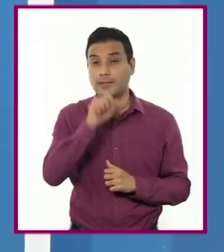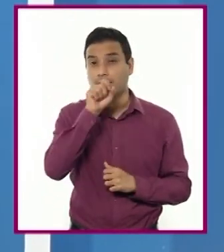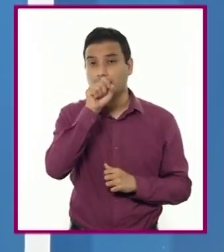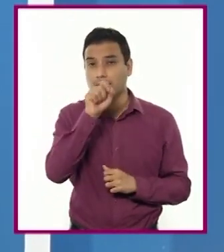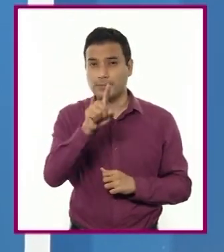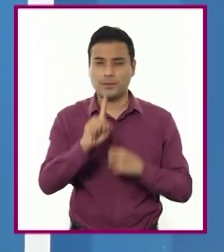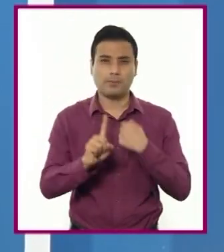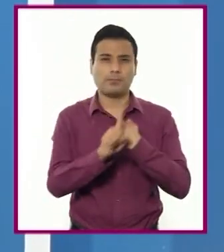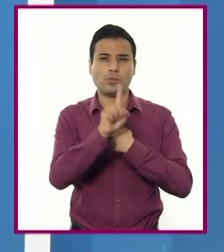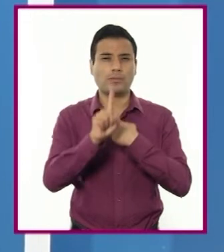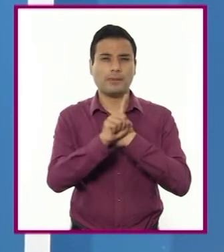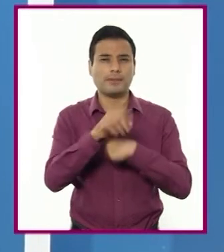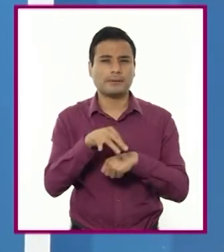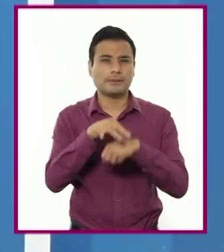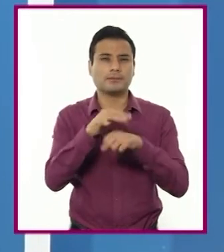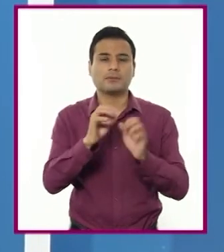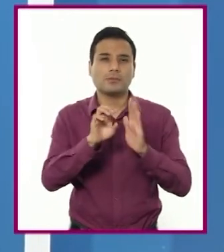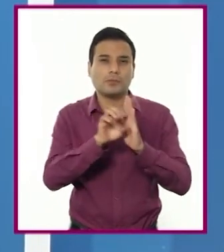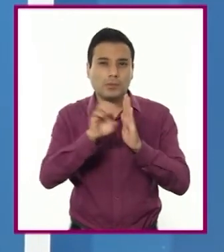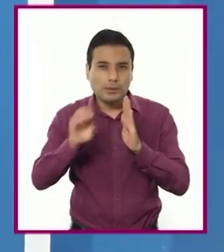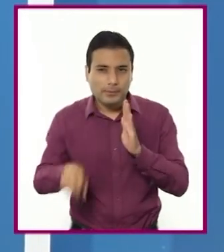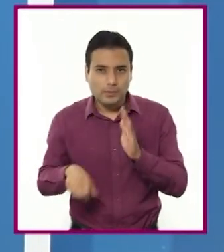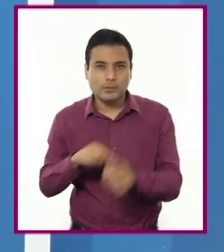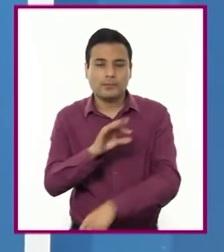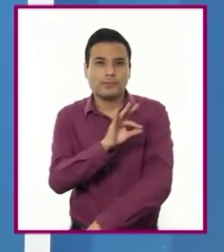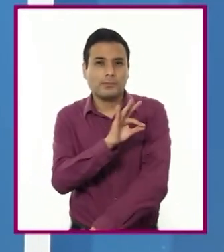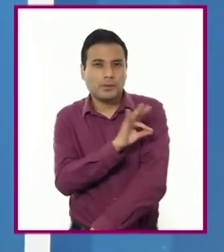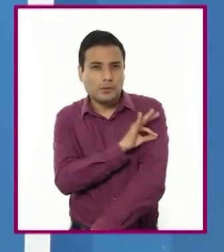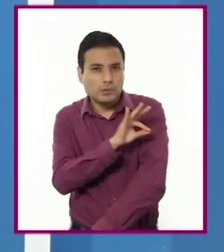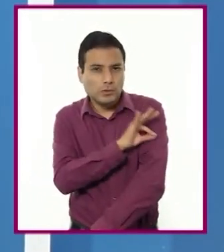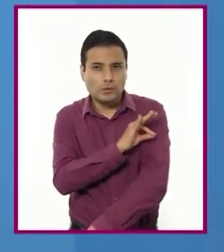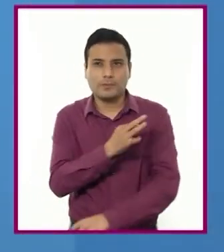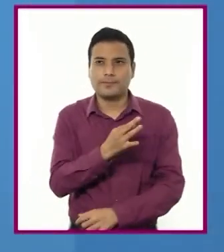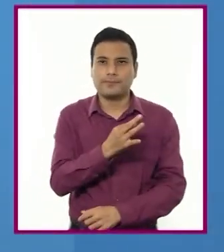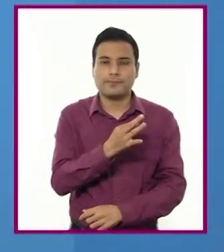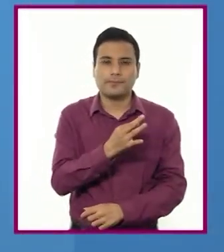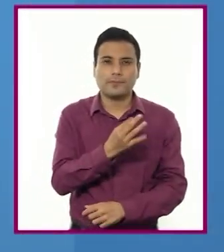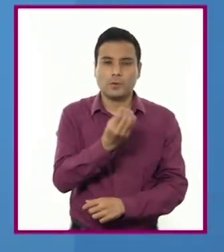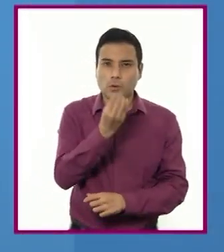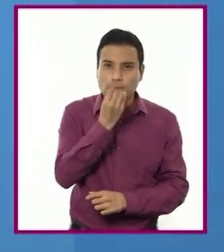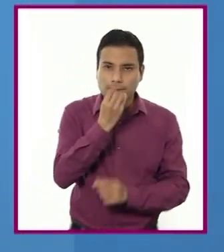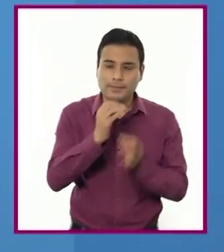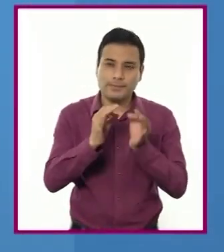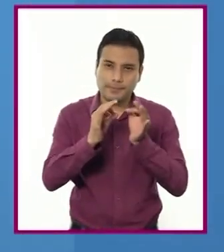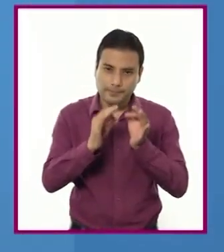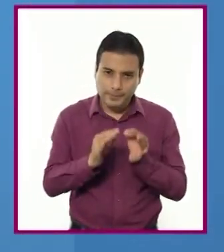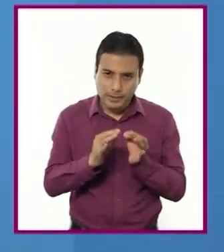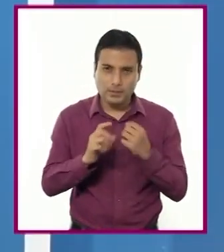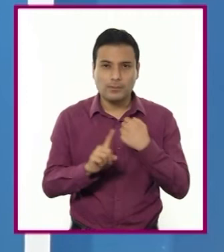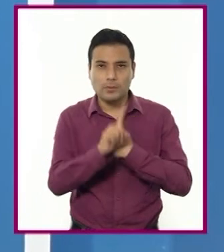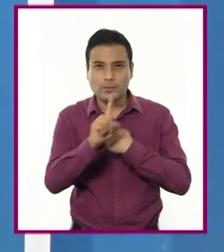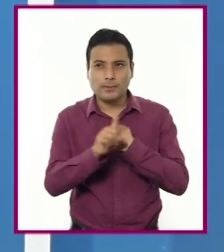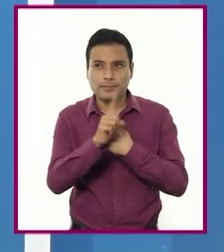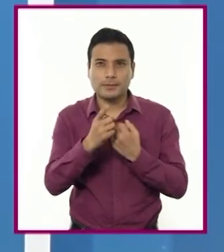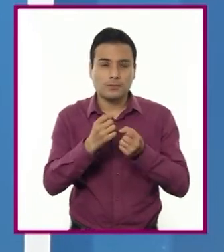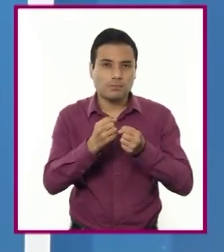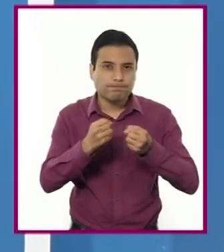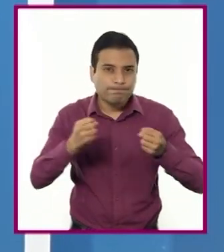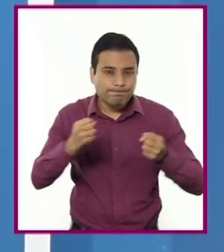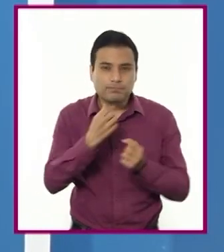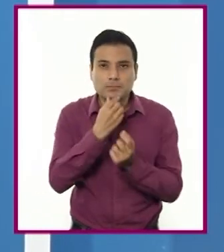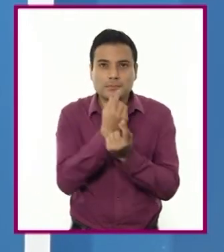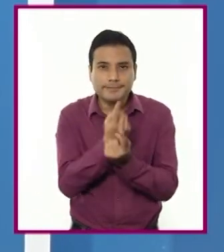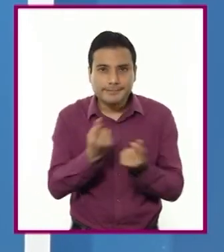problemáticas específicas como la vacunación, la desnutrición, los problemas emergentes como la obesidad infantil,